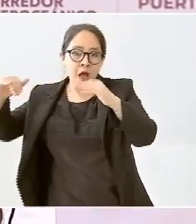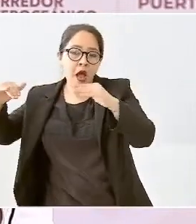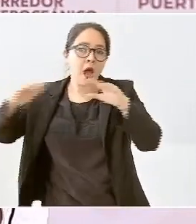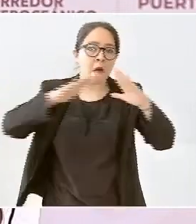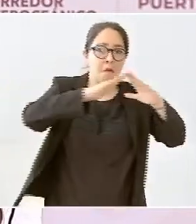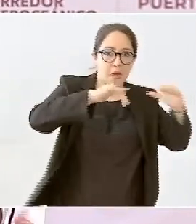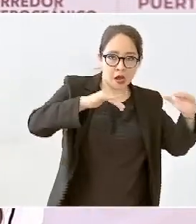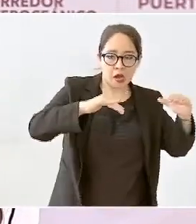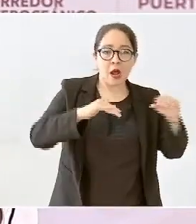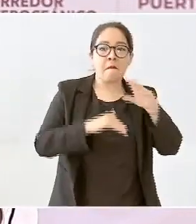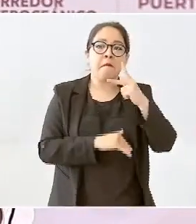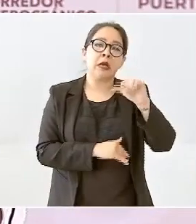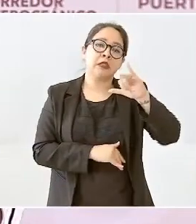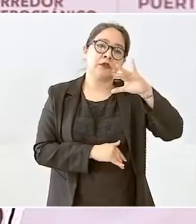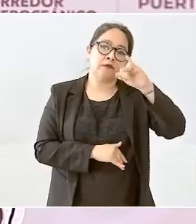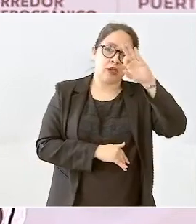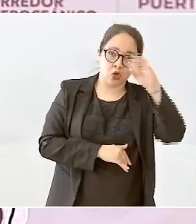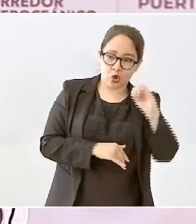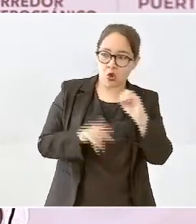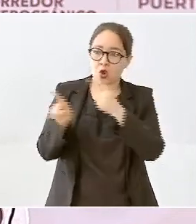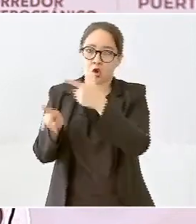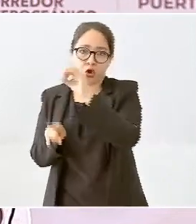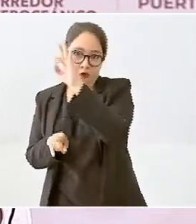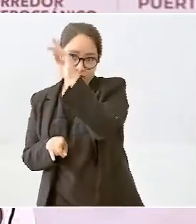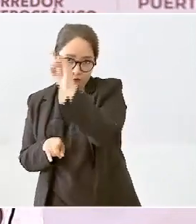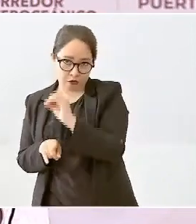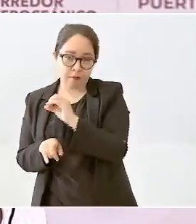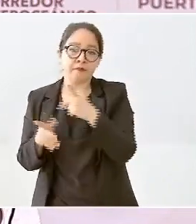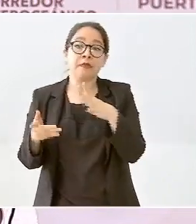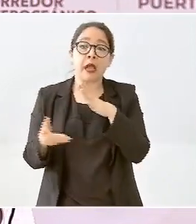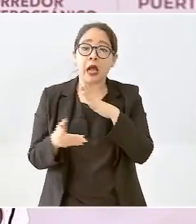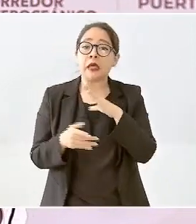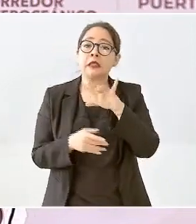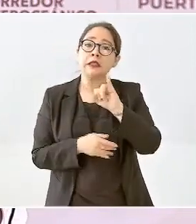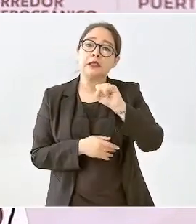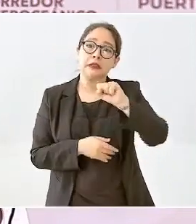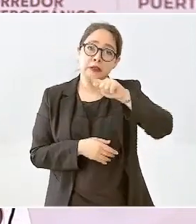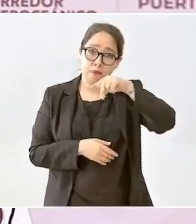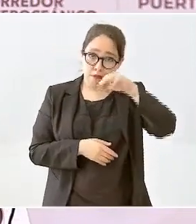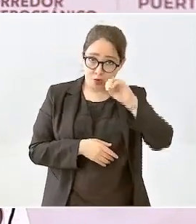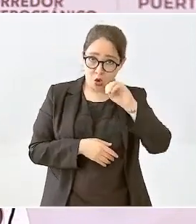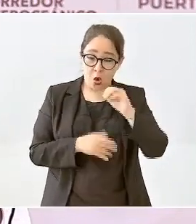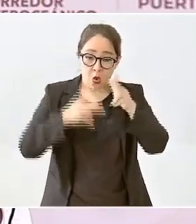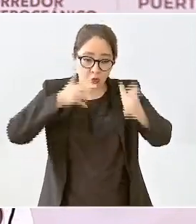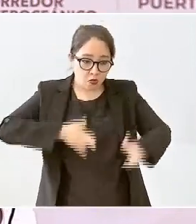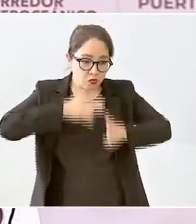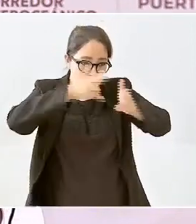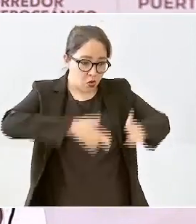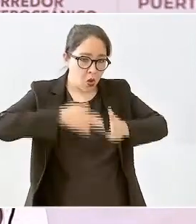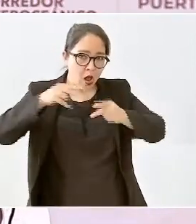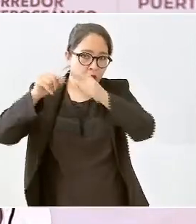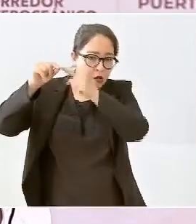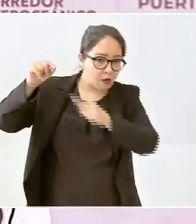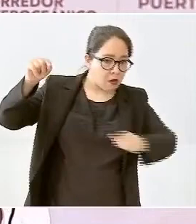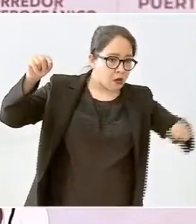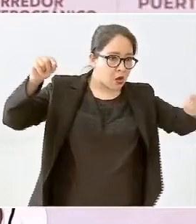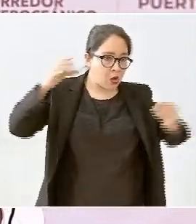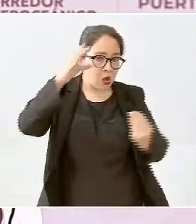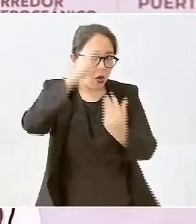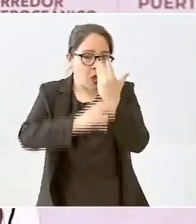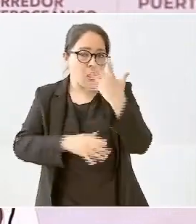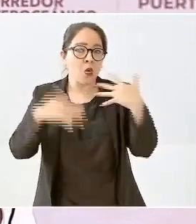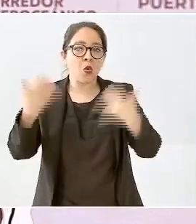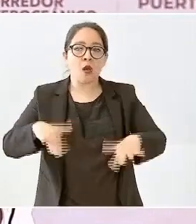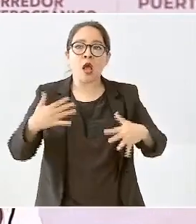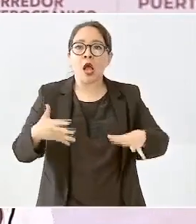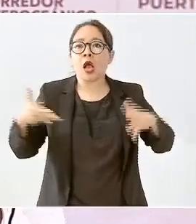de Salina Cruz. El corredor interoceánico del Istmo de Tehuantepec significa transformar y crear